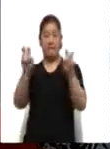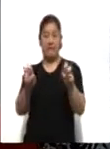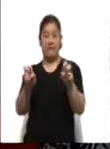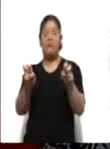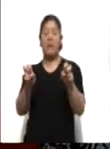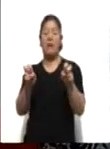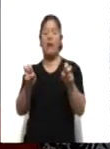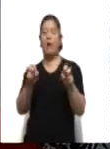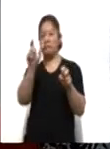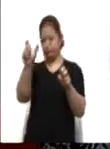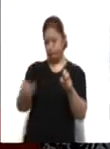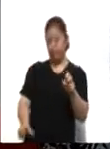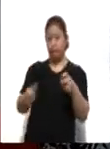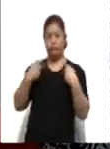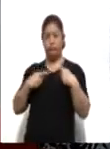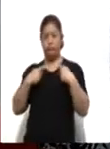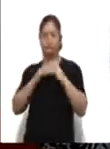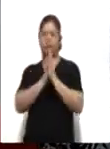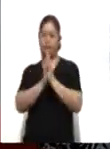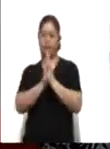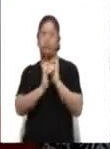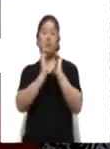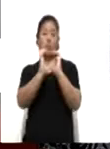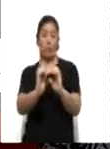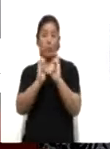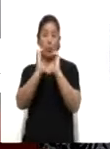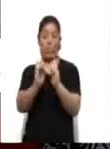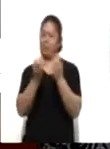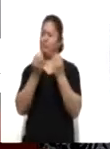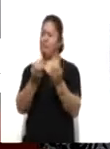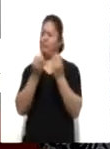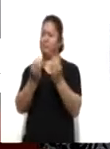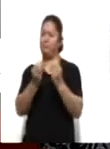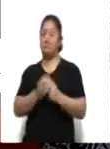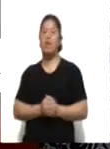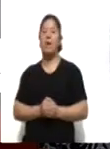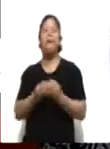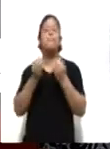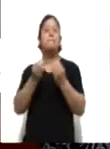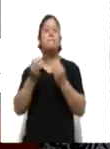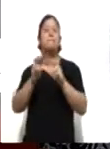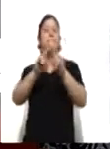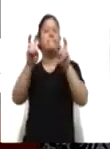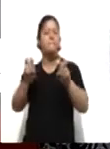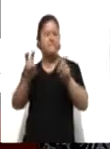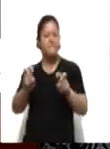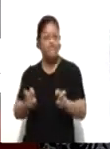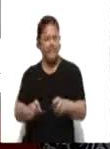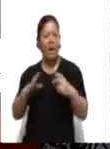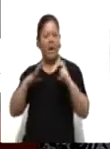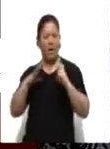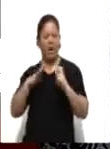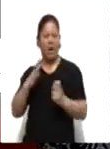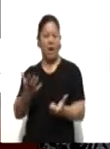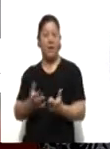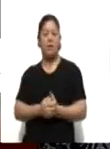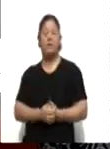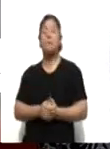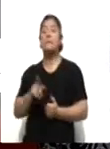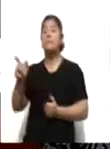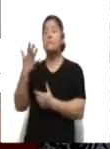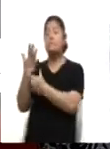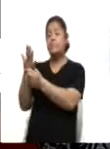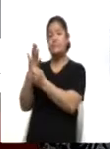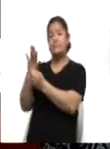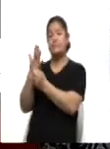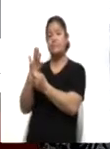quiero decirles que se cuiden mucho hemos tenido varios temas inclusive al ejecutivo de nosotros no se están manifestando que quieren